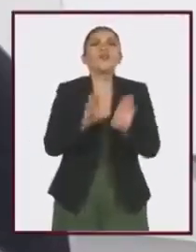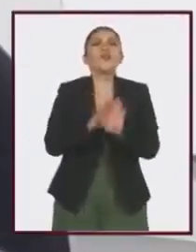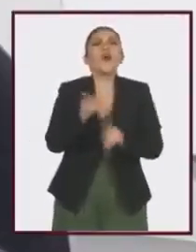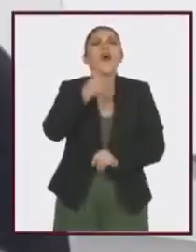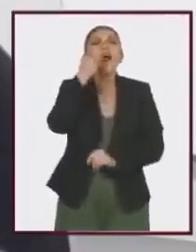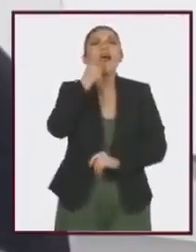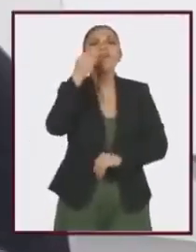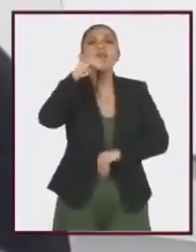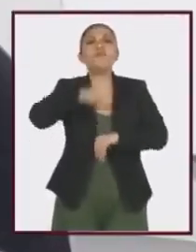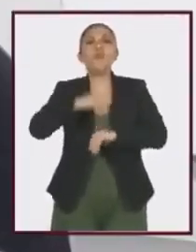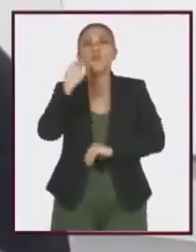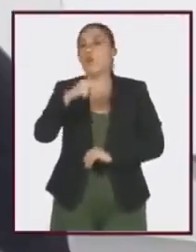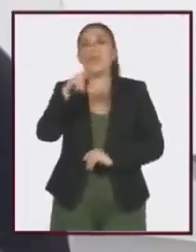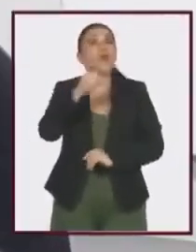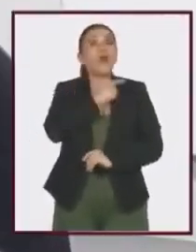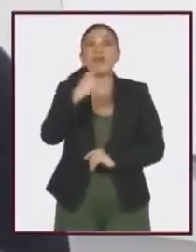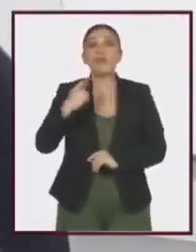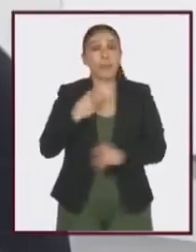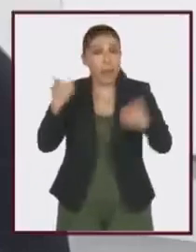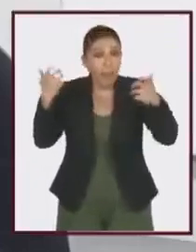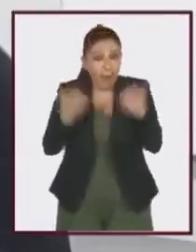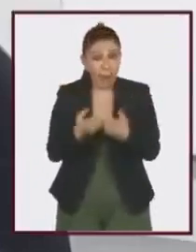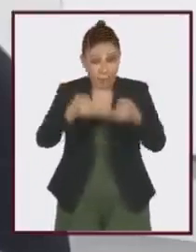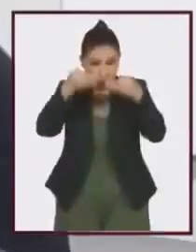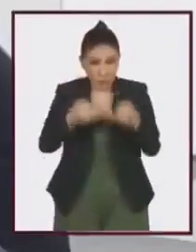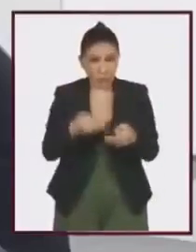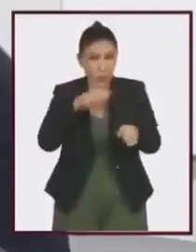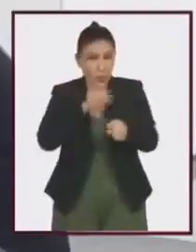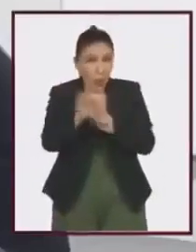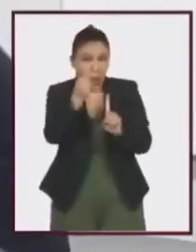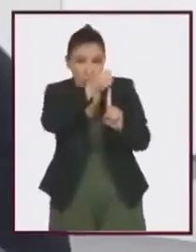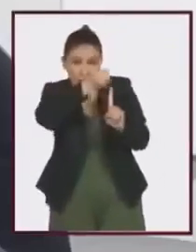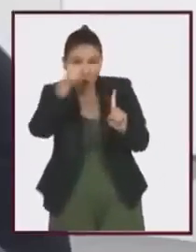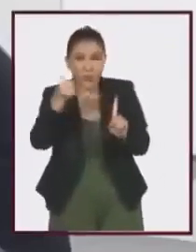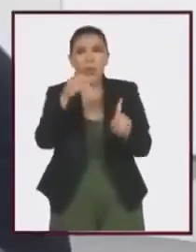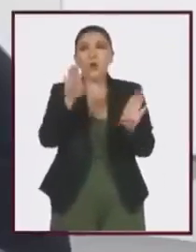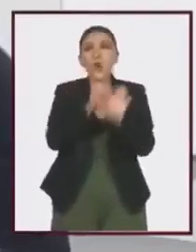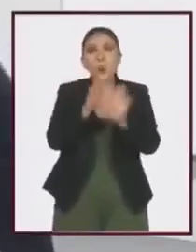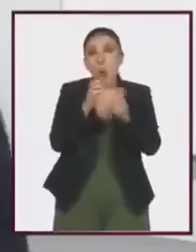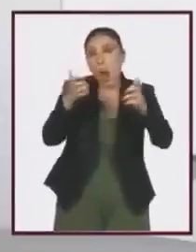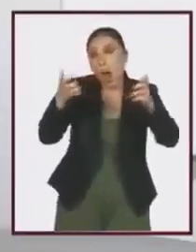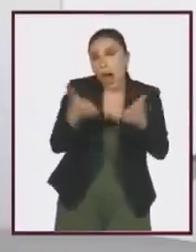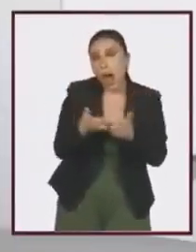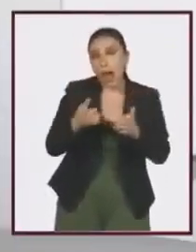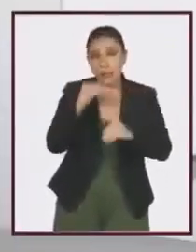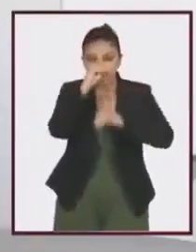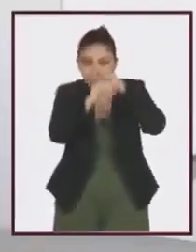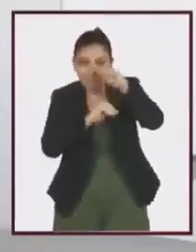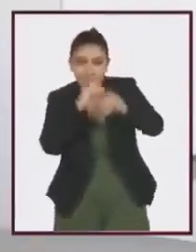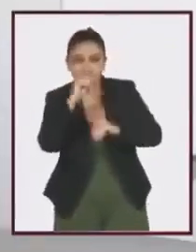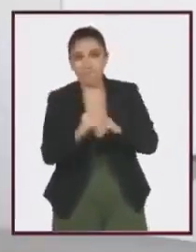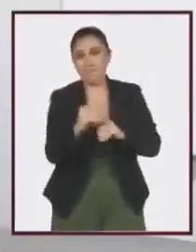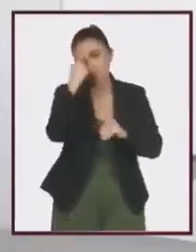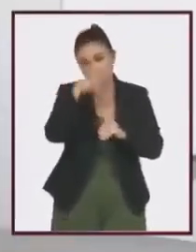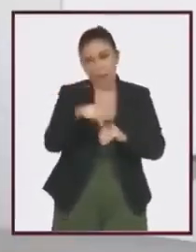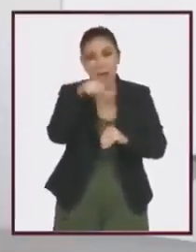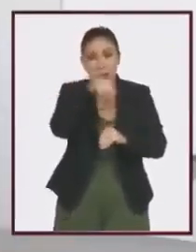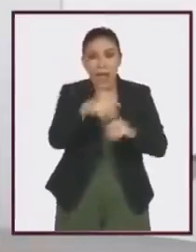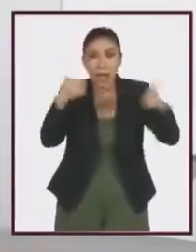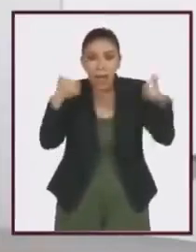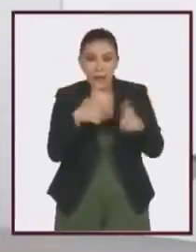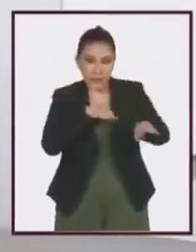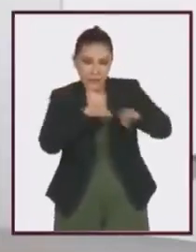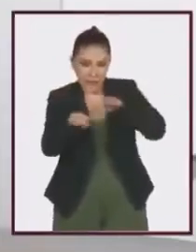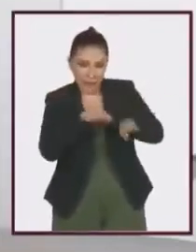enunciación. No hay que desarrollar todo de manera específica cómo va a